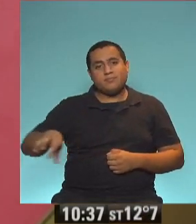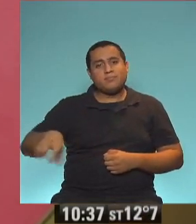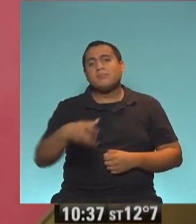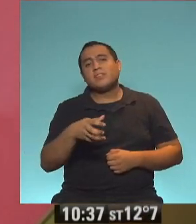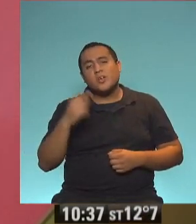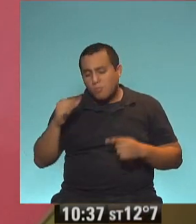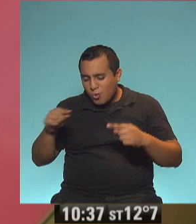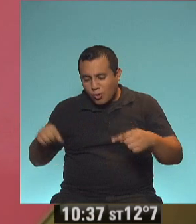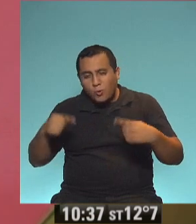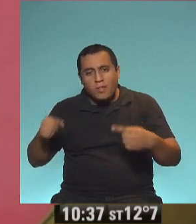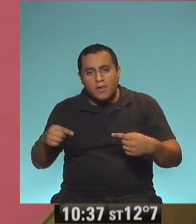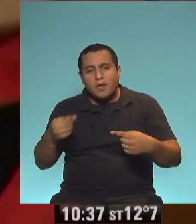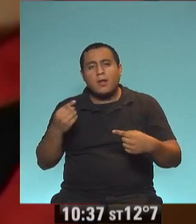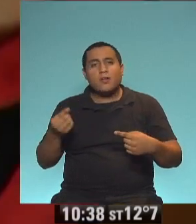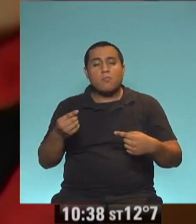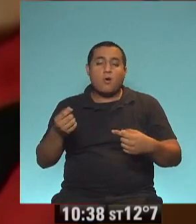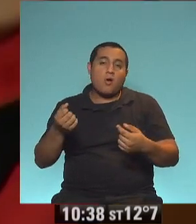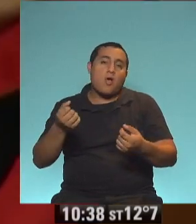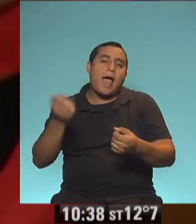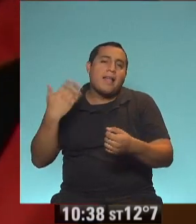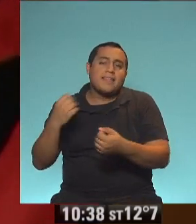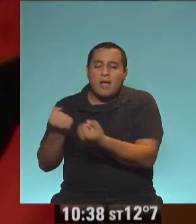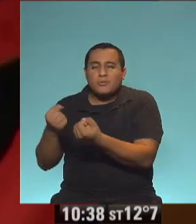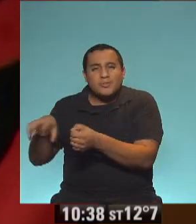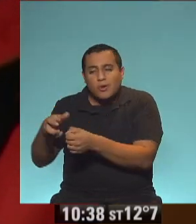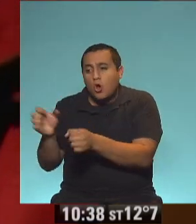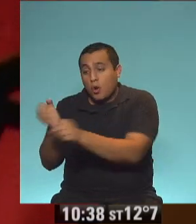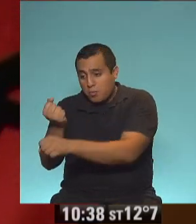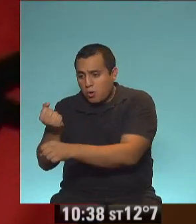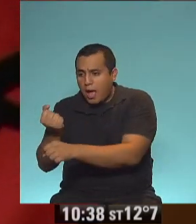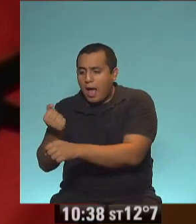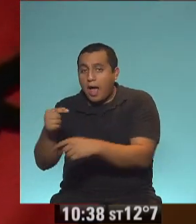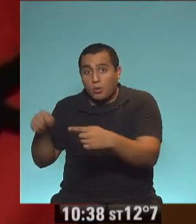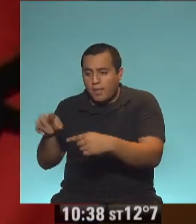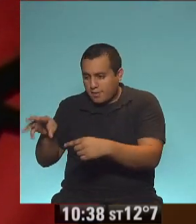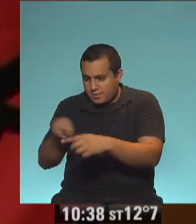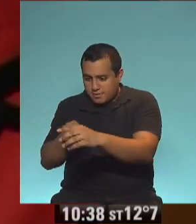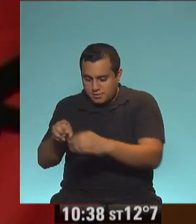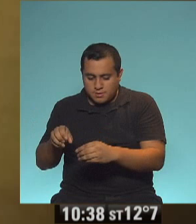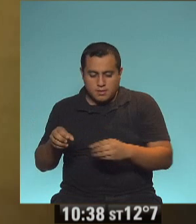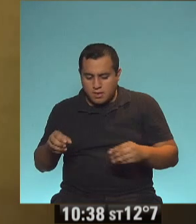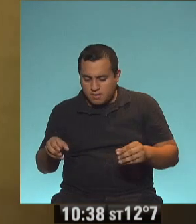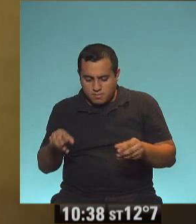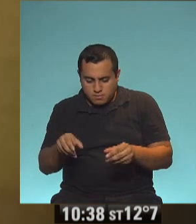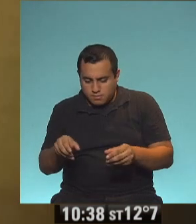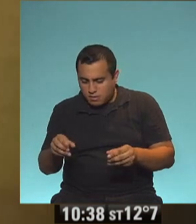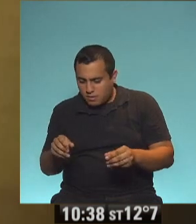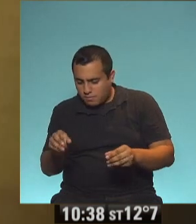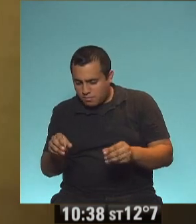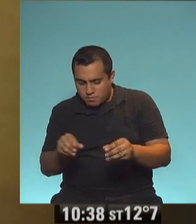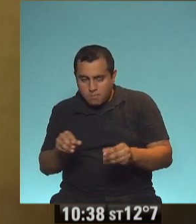con las rueditas de un autito que se rompió. ¡Qué bien! Y pudimos rescatar